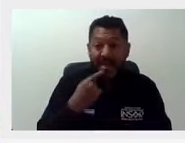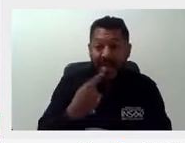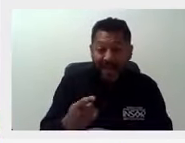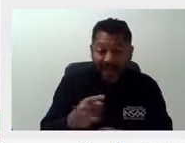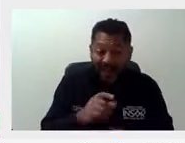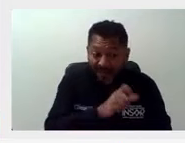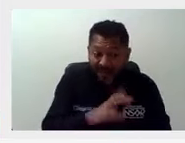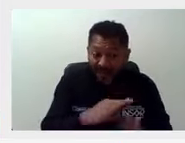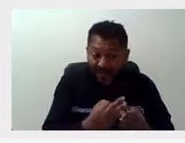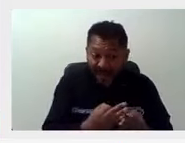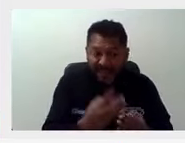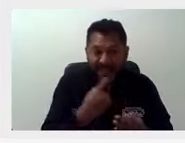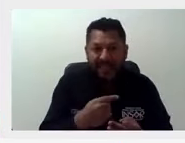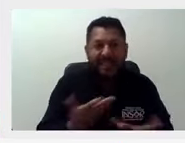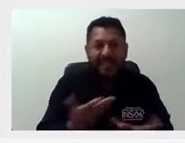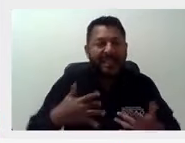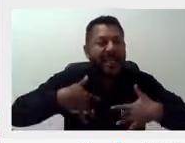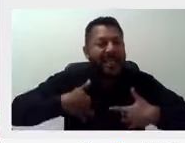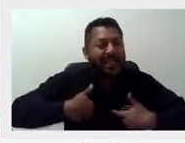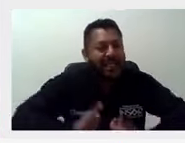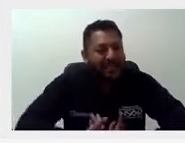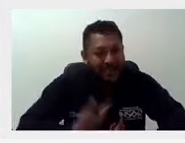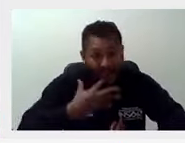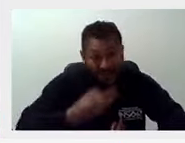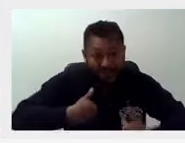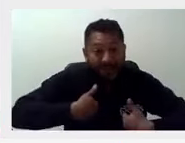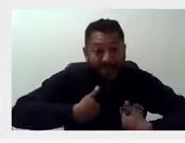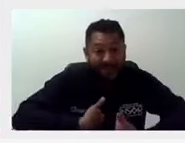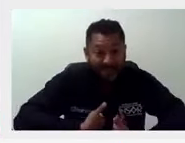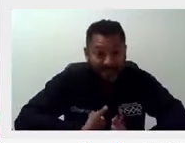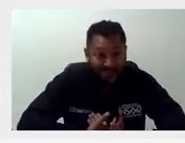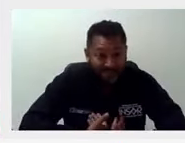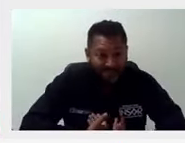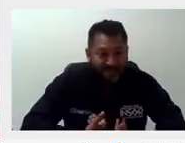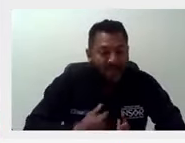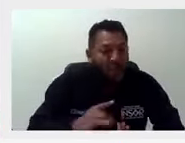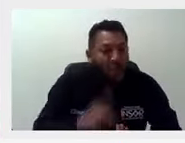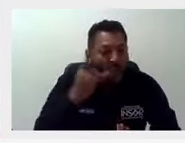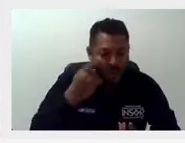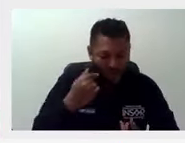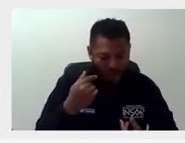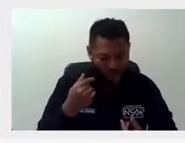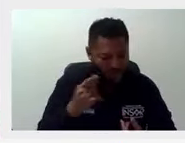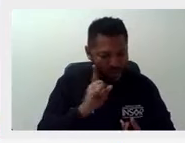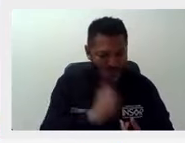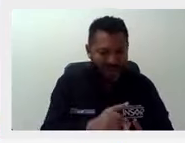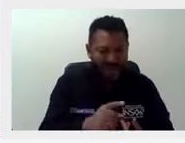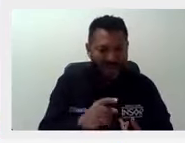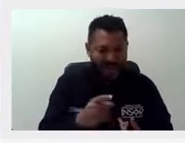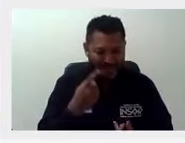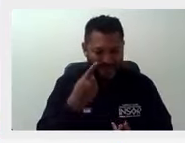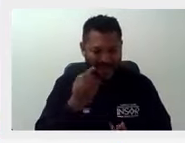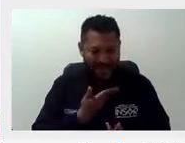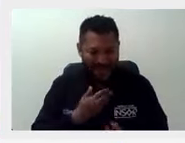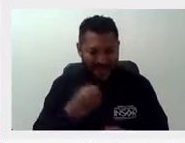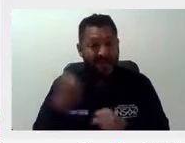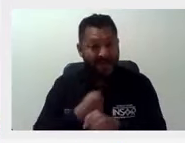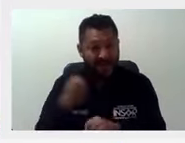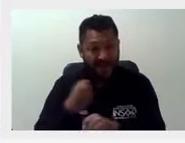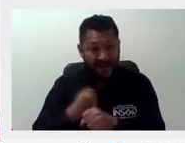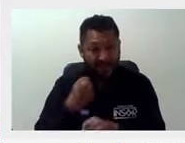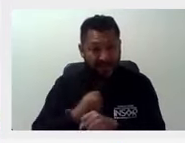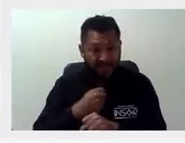estar agotadas, cansadas, obviamente, sí. combinar sus propios trabajos, porque obviamente no es lo